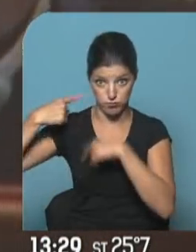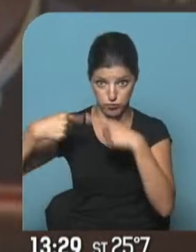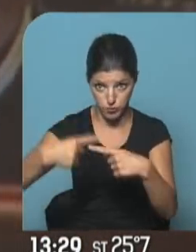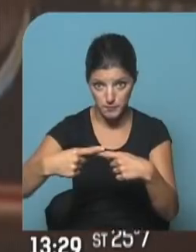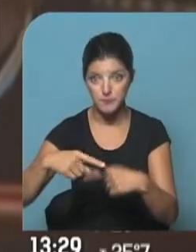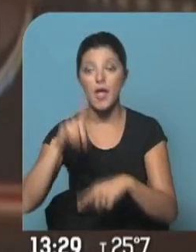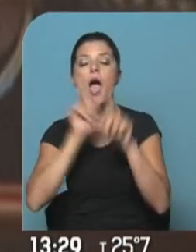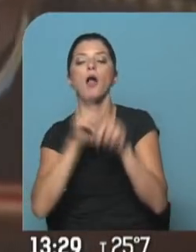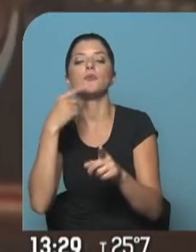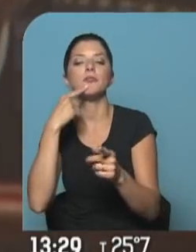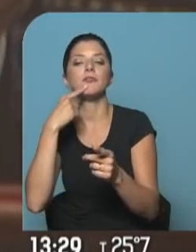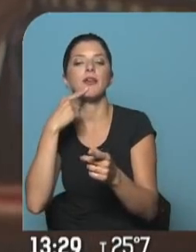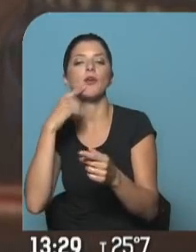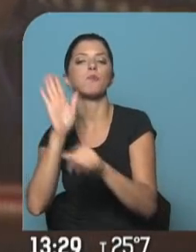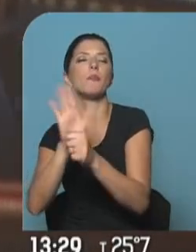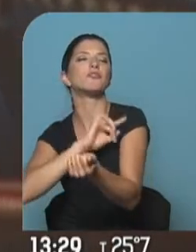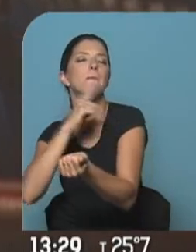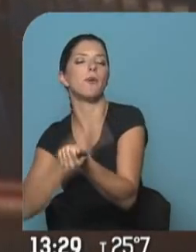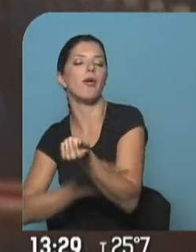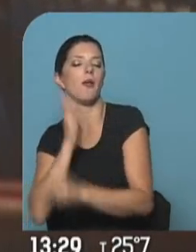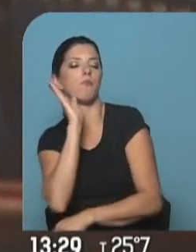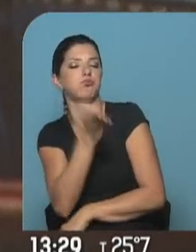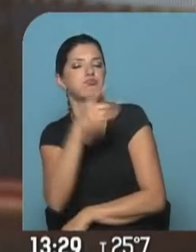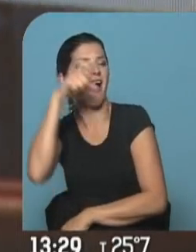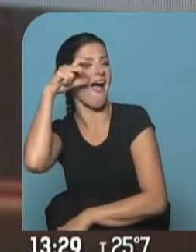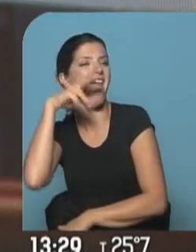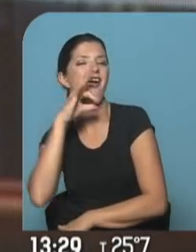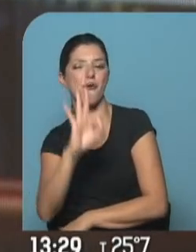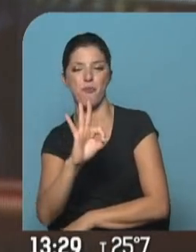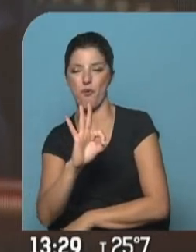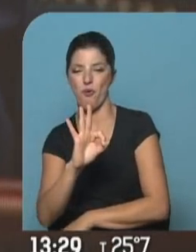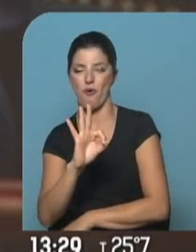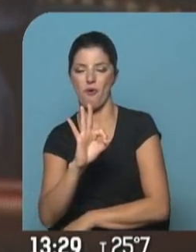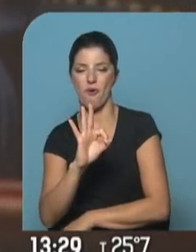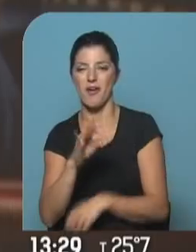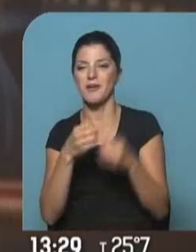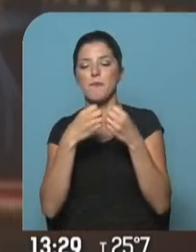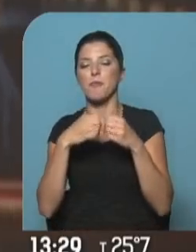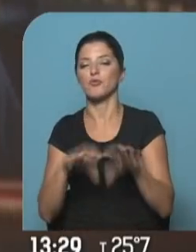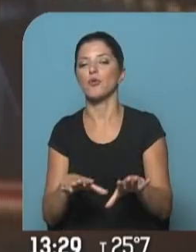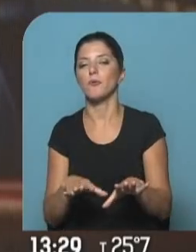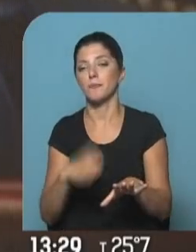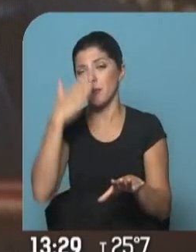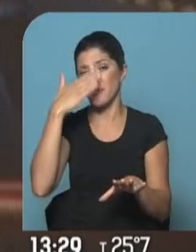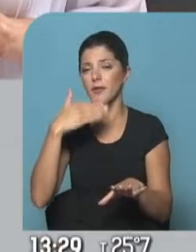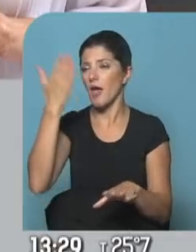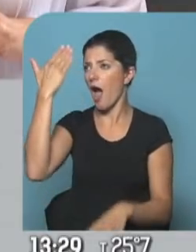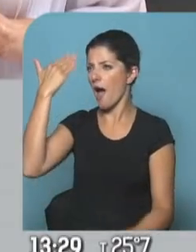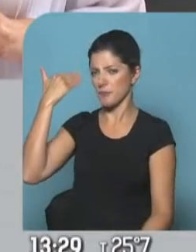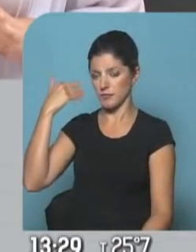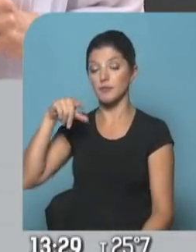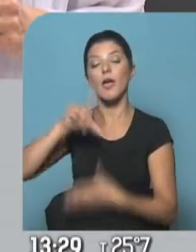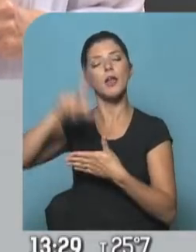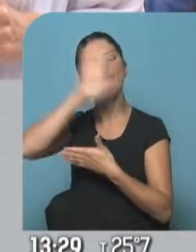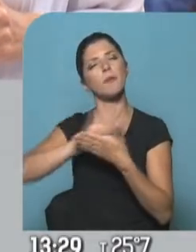a Evo, en realidad. O sea, y entró en esta cuestión latinoamericana de que después de tantas dictaduras, los gobiernos de